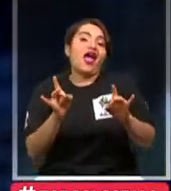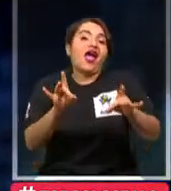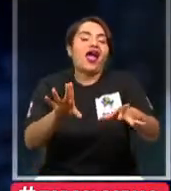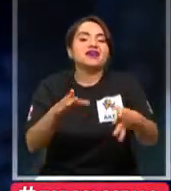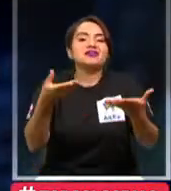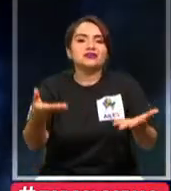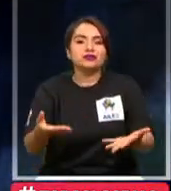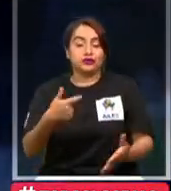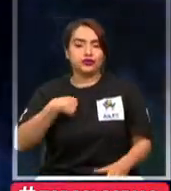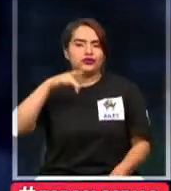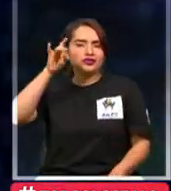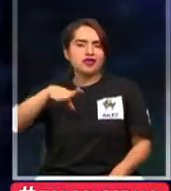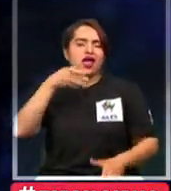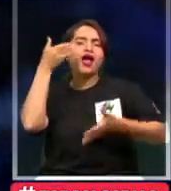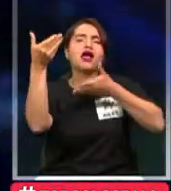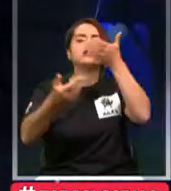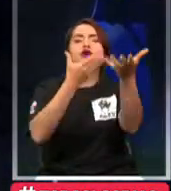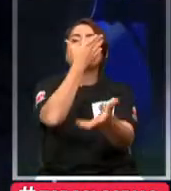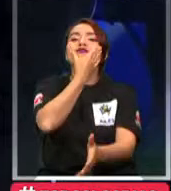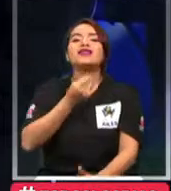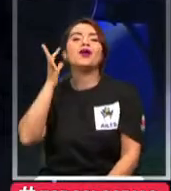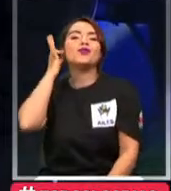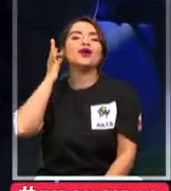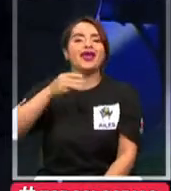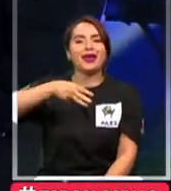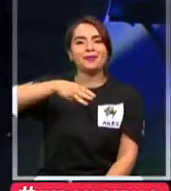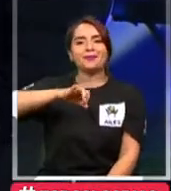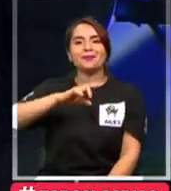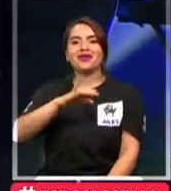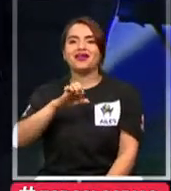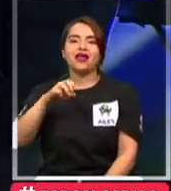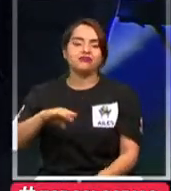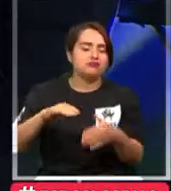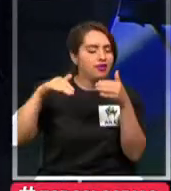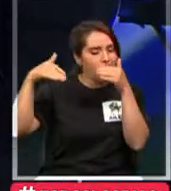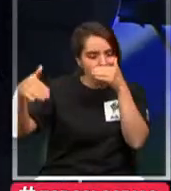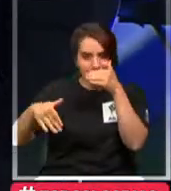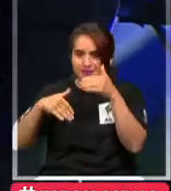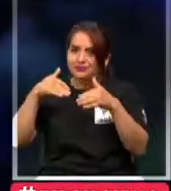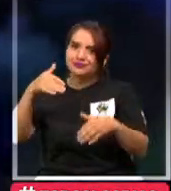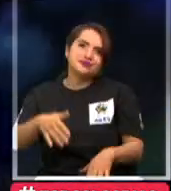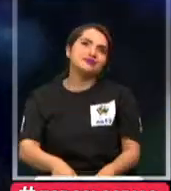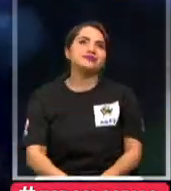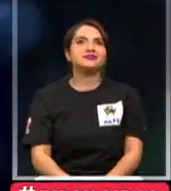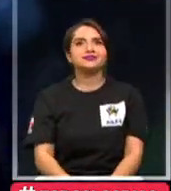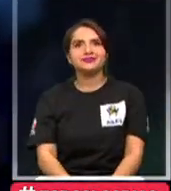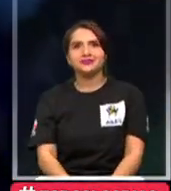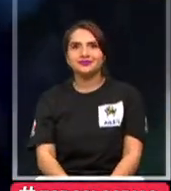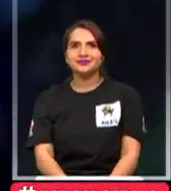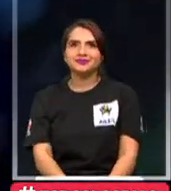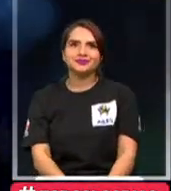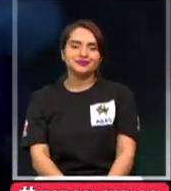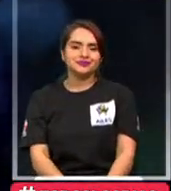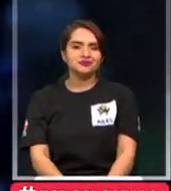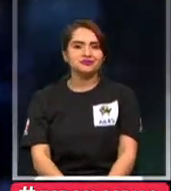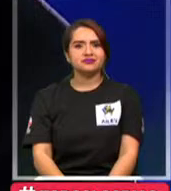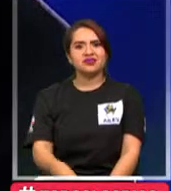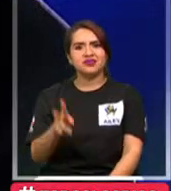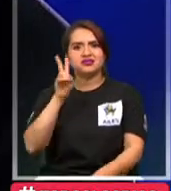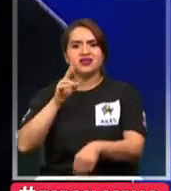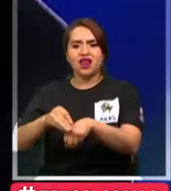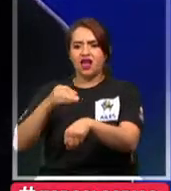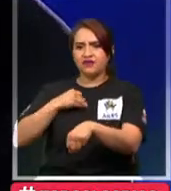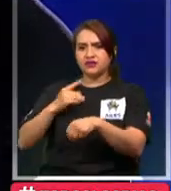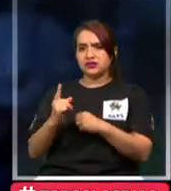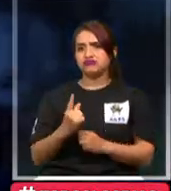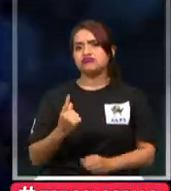una canción bonita de Miriam Hernández. ¿Se sabe? Ey. Se me fue sin